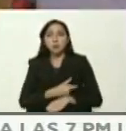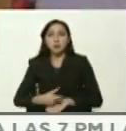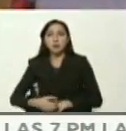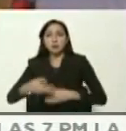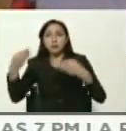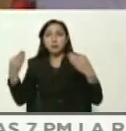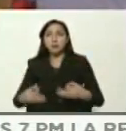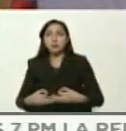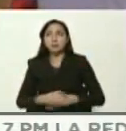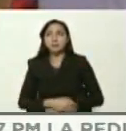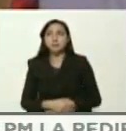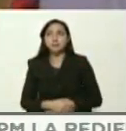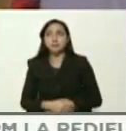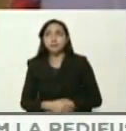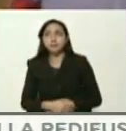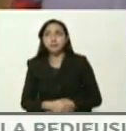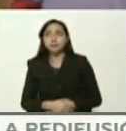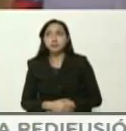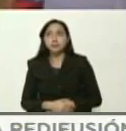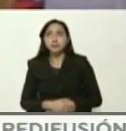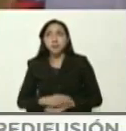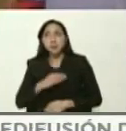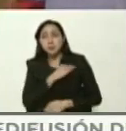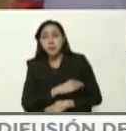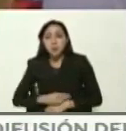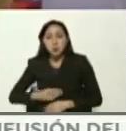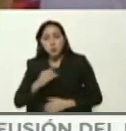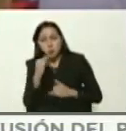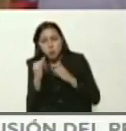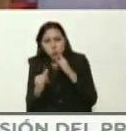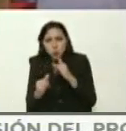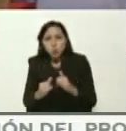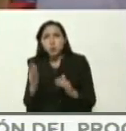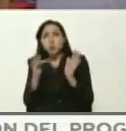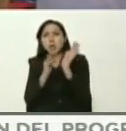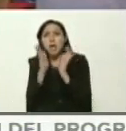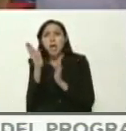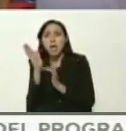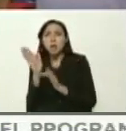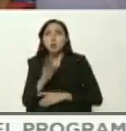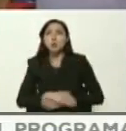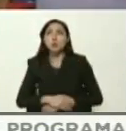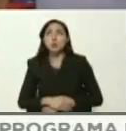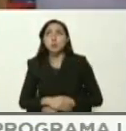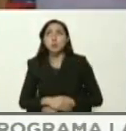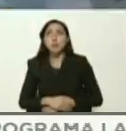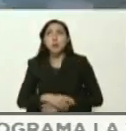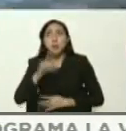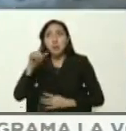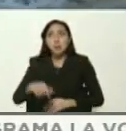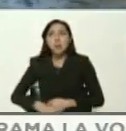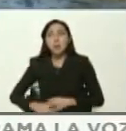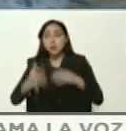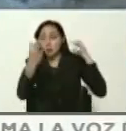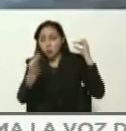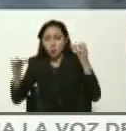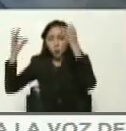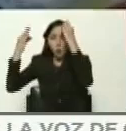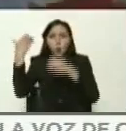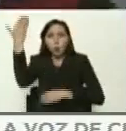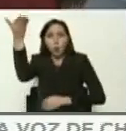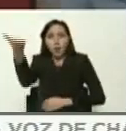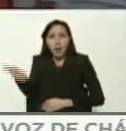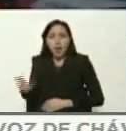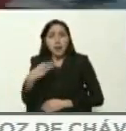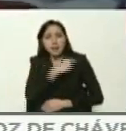Quiero decirle que la misión Niño Jesús, la misión José Gregorio Hernández, la misión, las